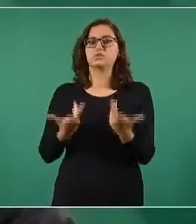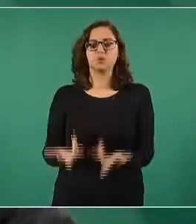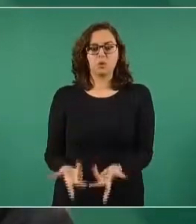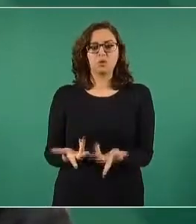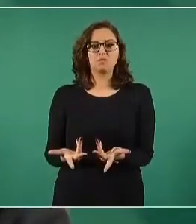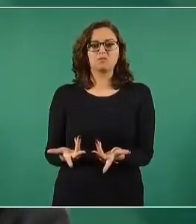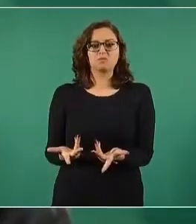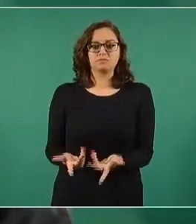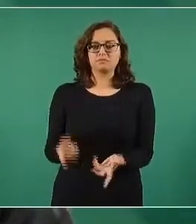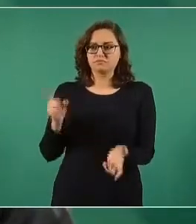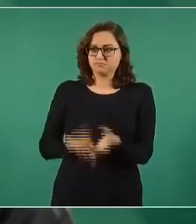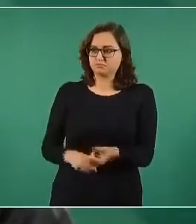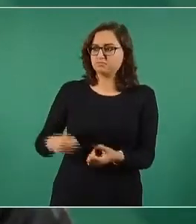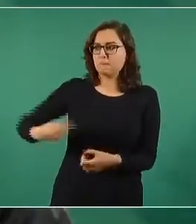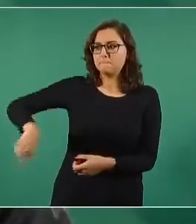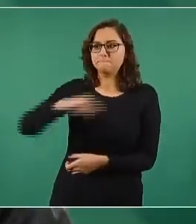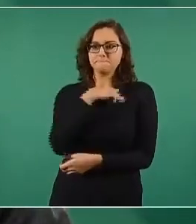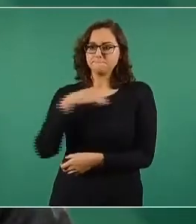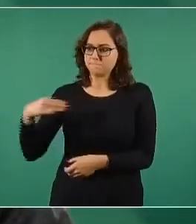de militantes,